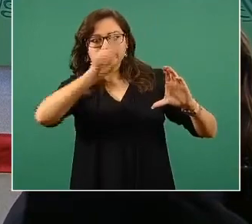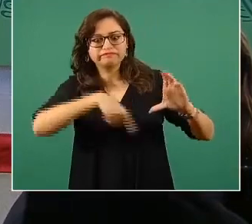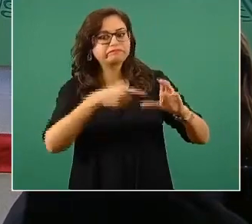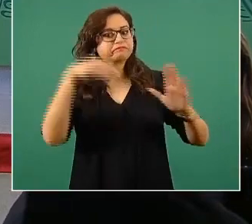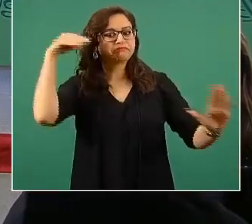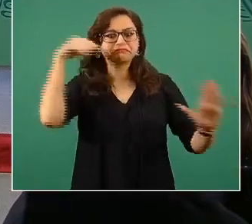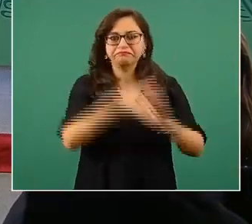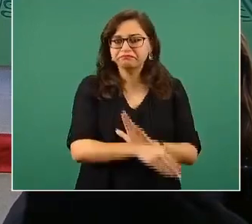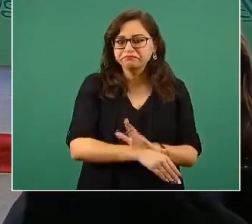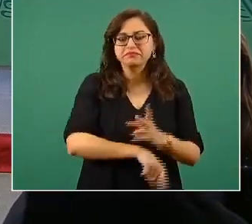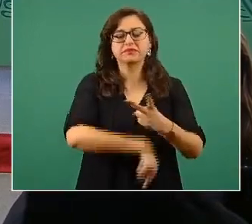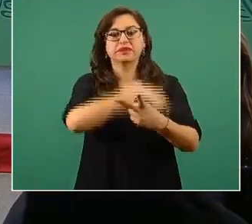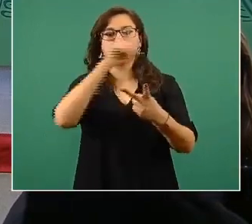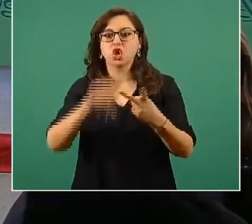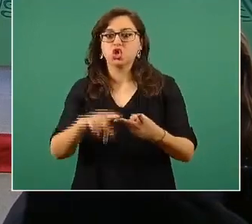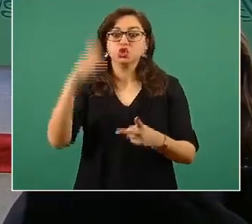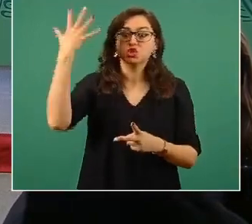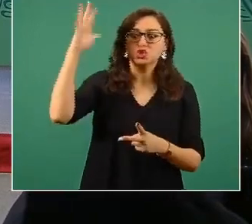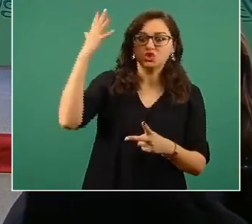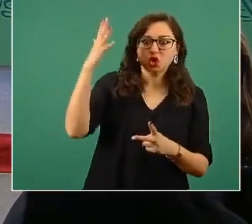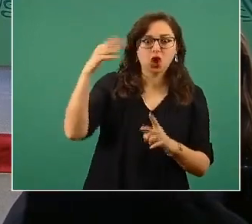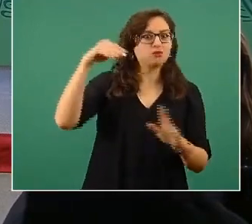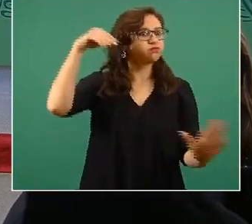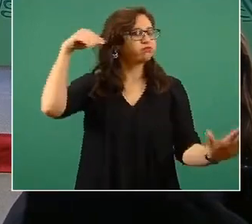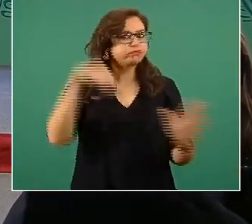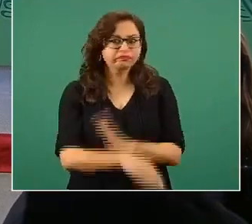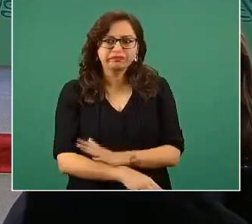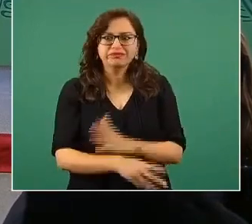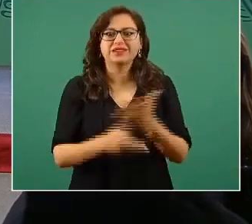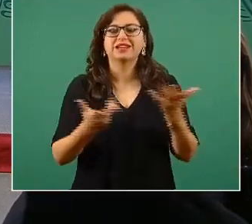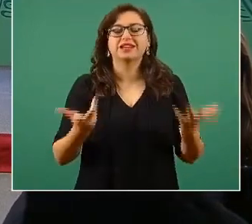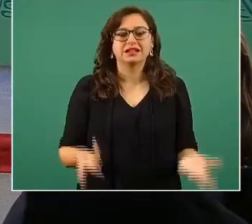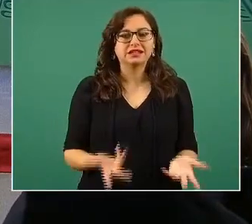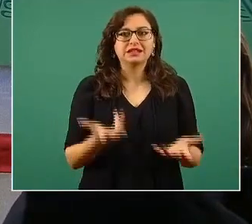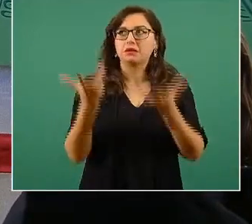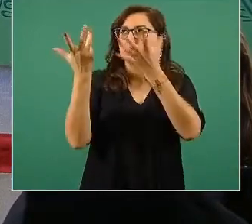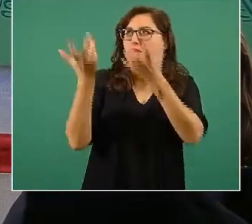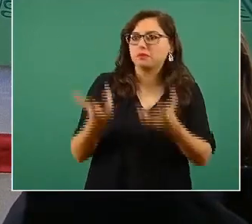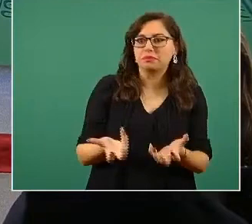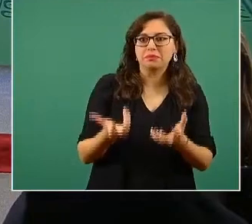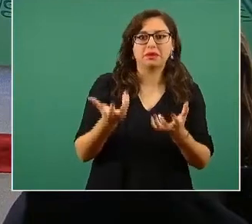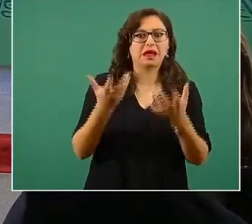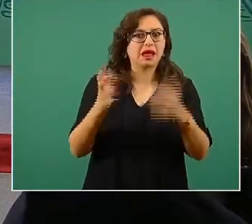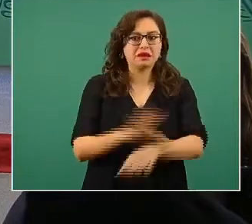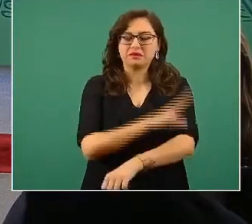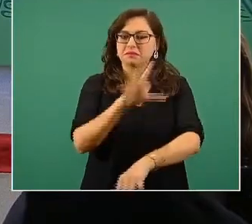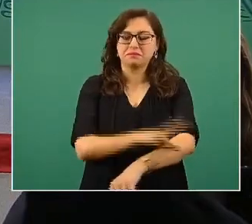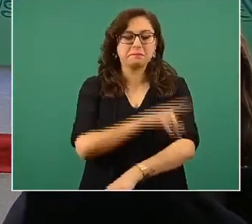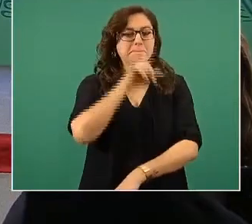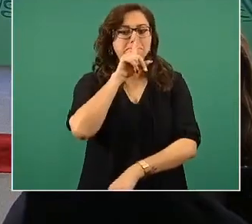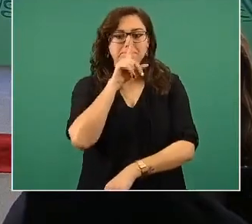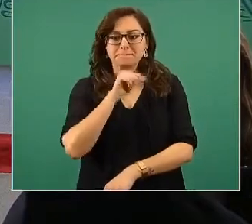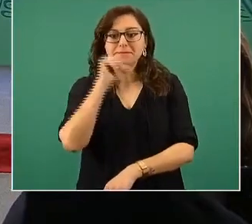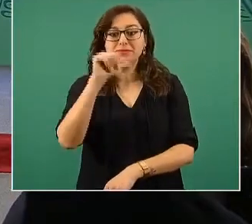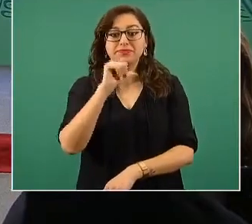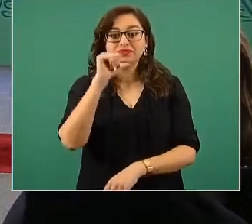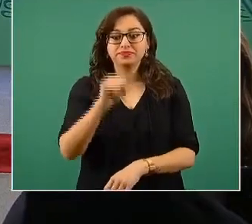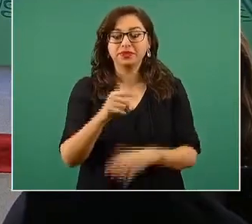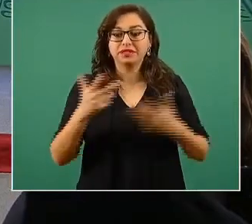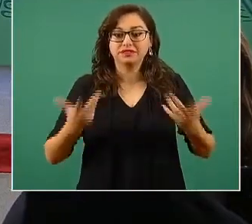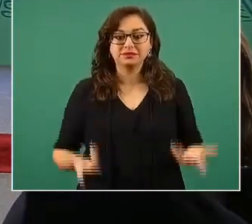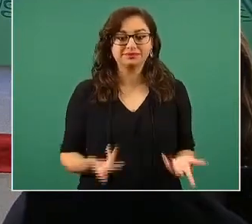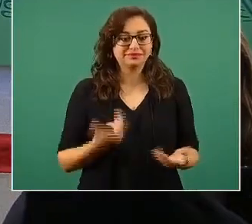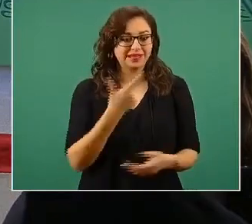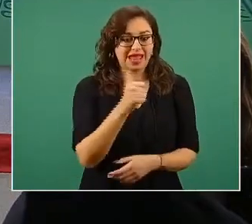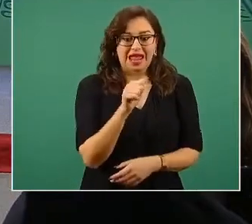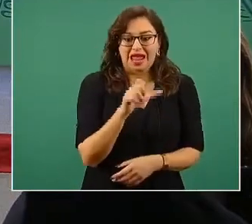entonces la disputa en los Estados Unidos, en el Texas, que es un estado petrolero, gasero por excelencia, por dónde se va a ir